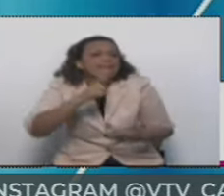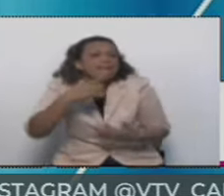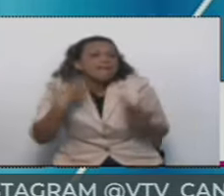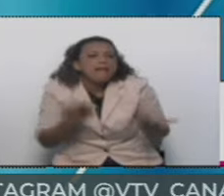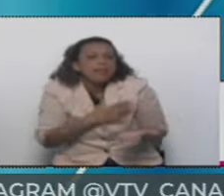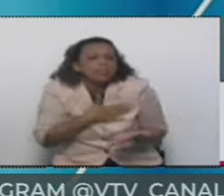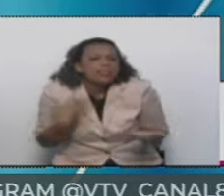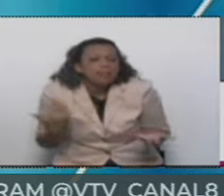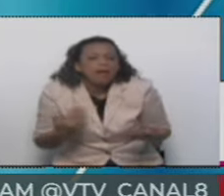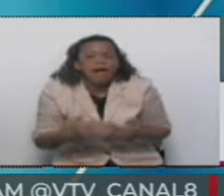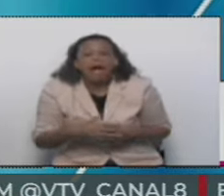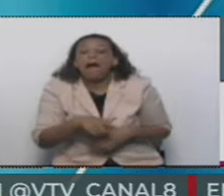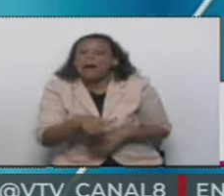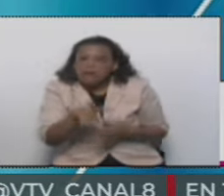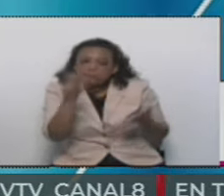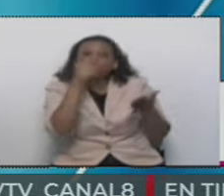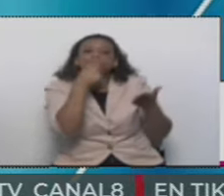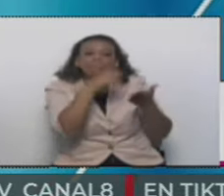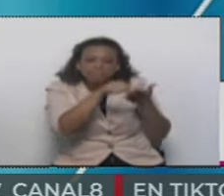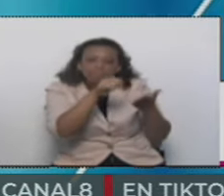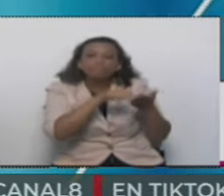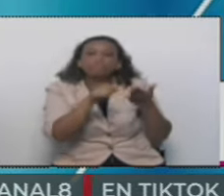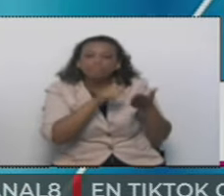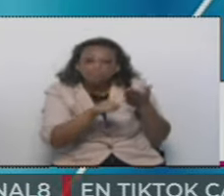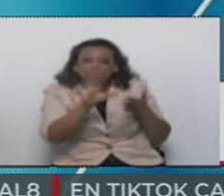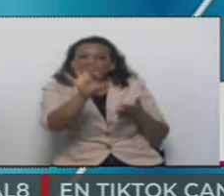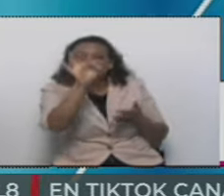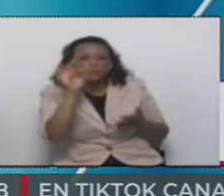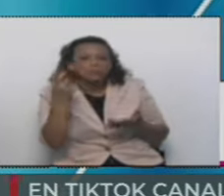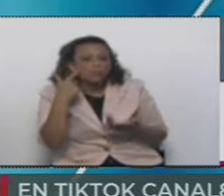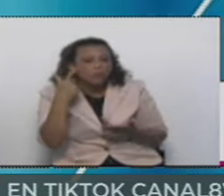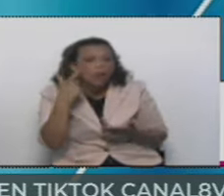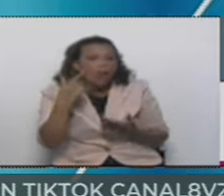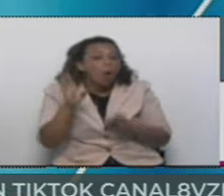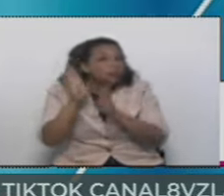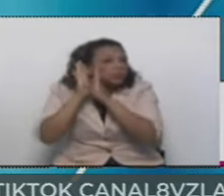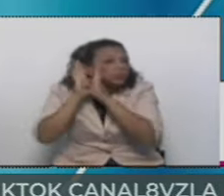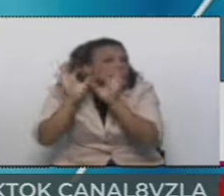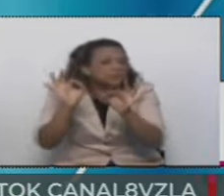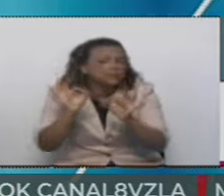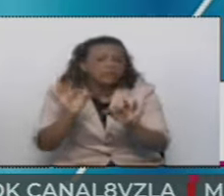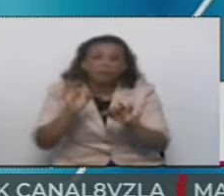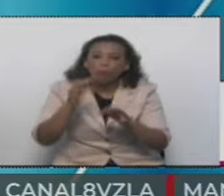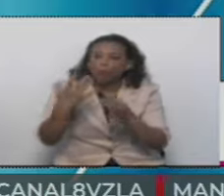ahí en el prólogo del libro azul nos indica que